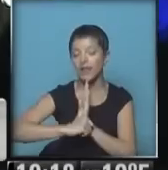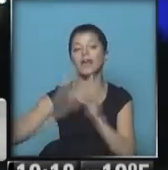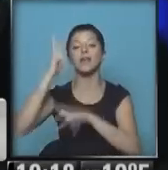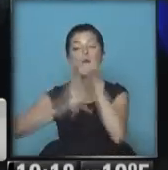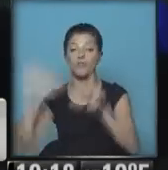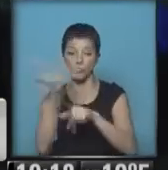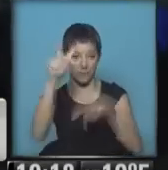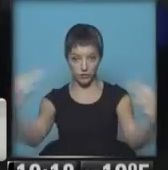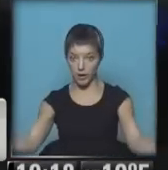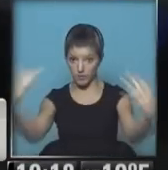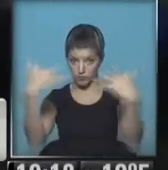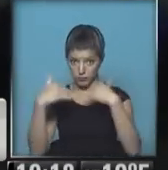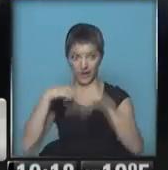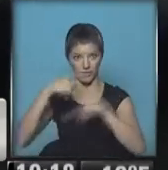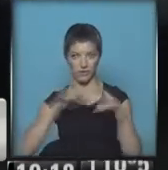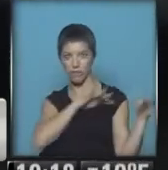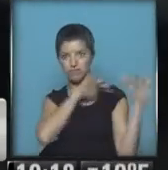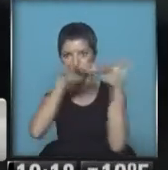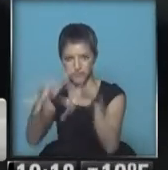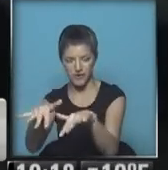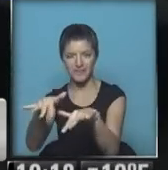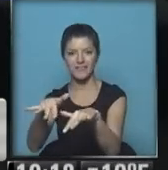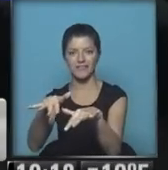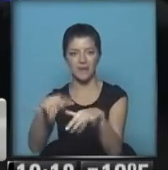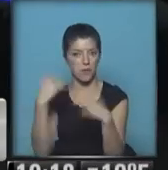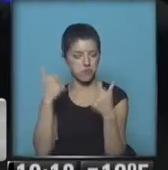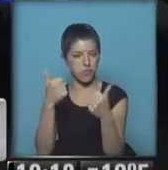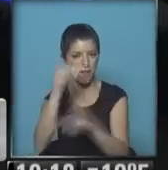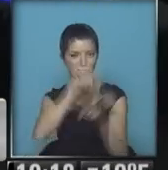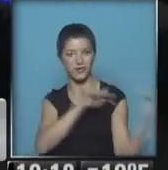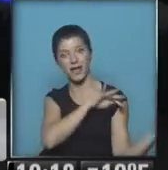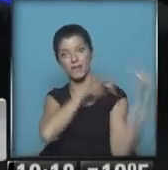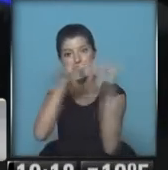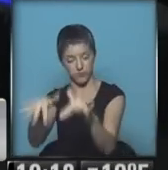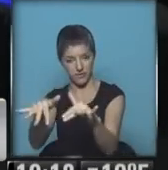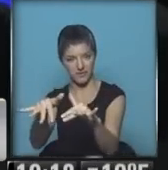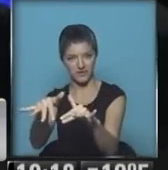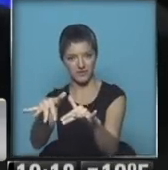acá reunidas, que siguen llegando, es impresionante la cantidad de personas que hay aquí hoy en el planetario